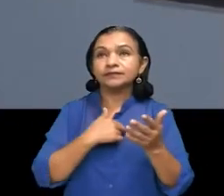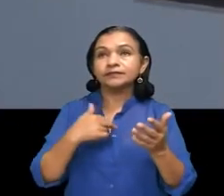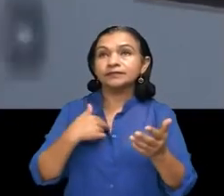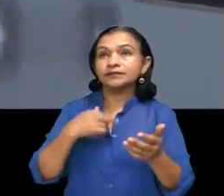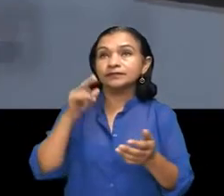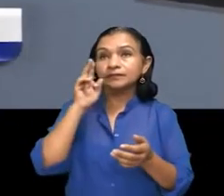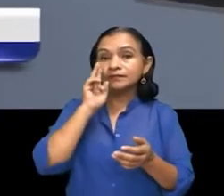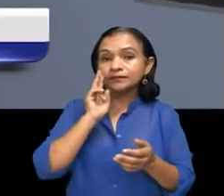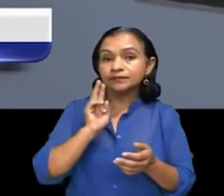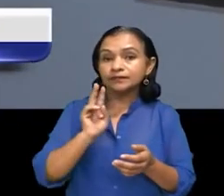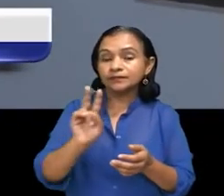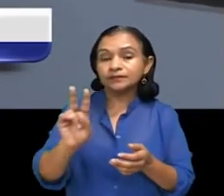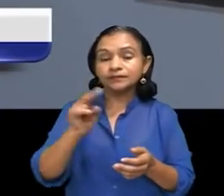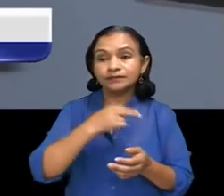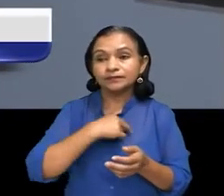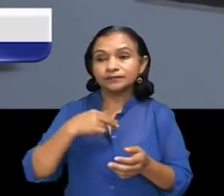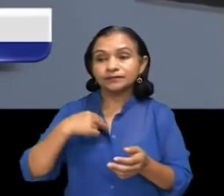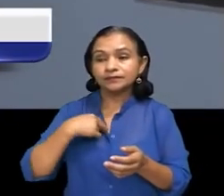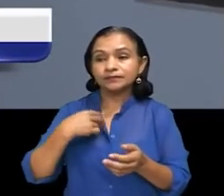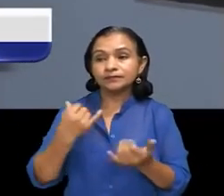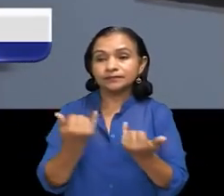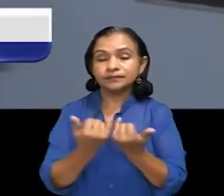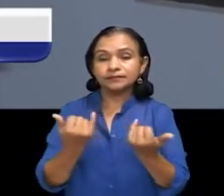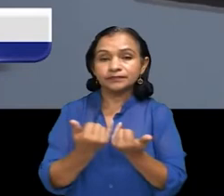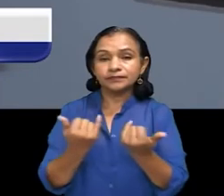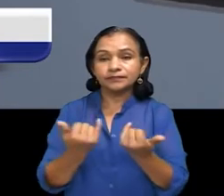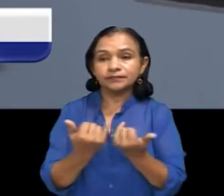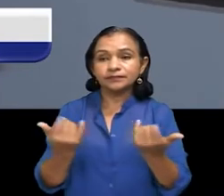en los años anteriores que ha tenido